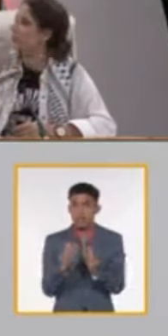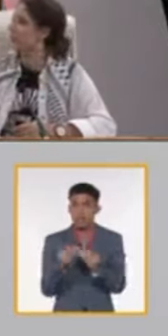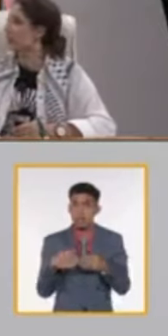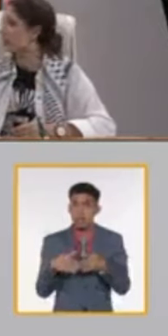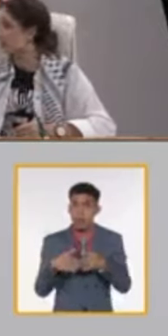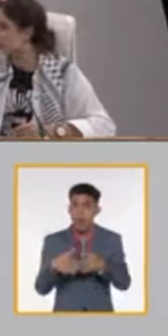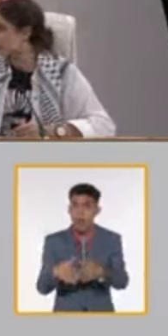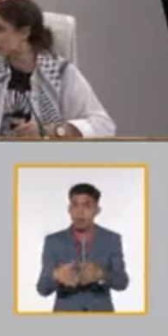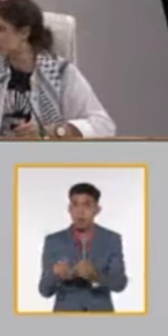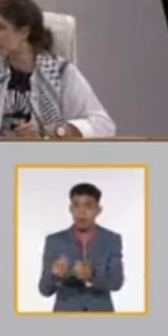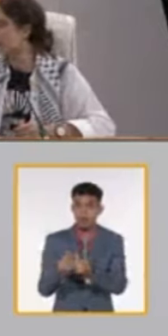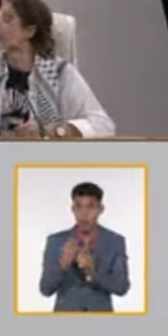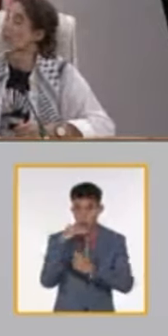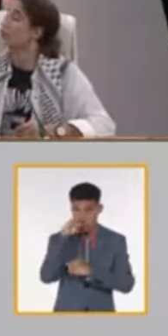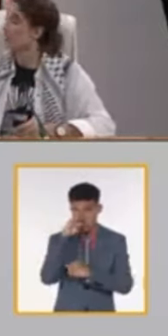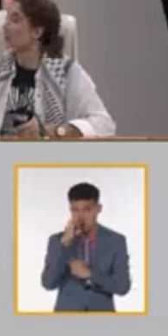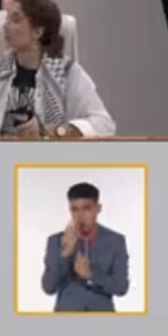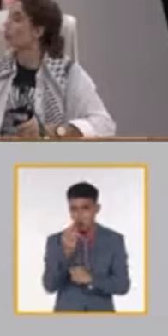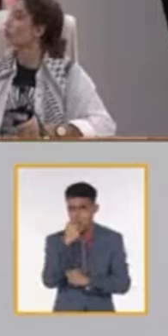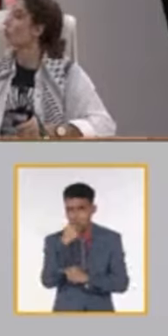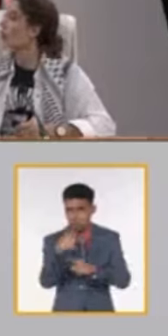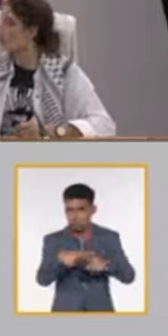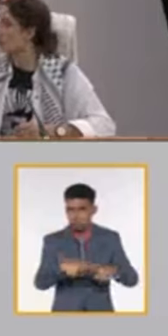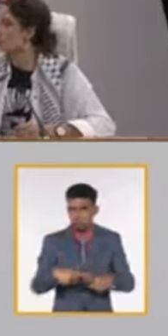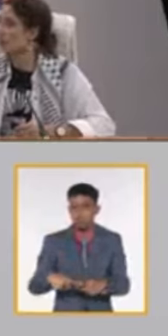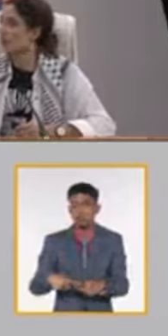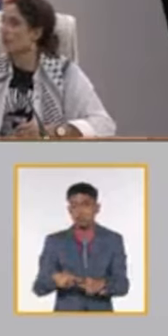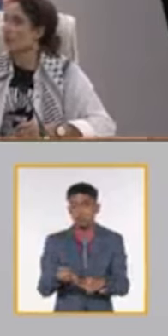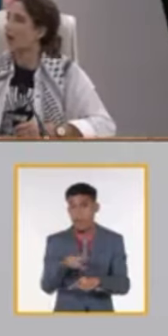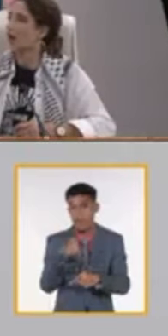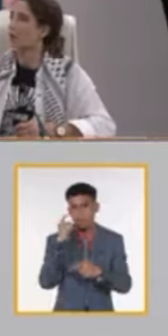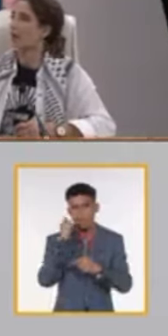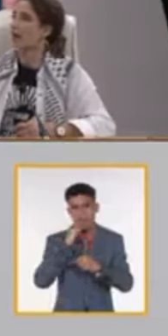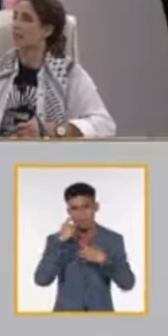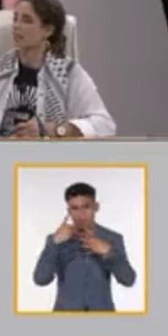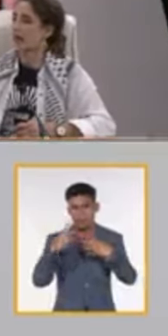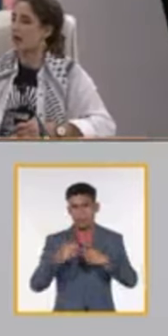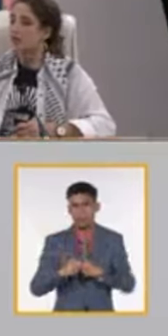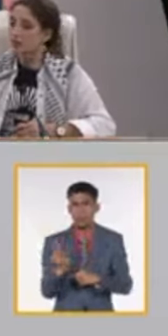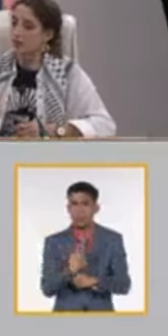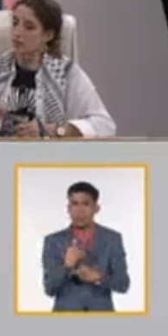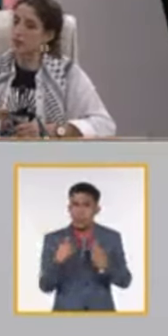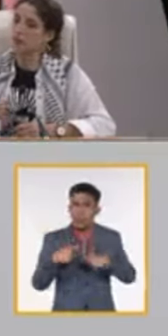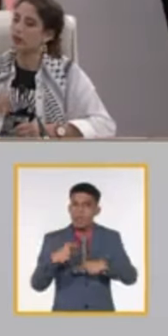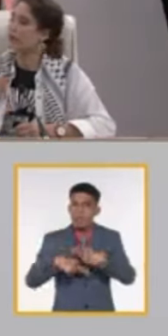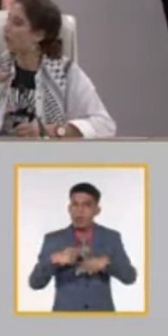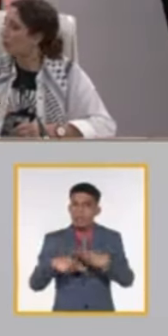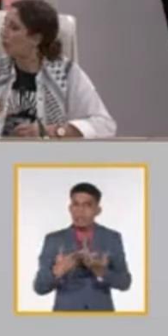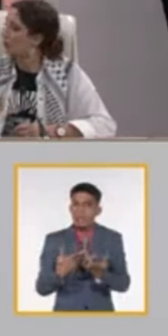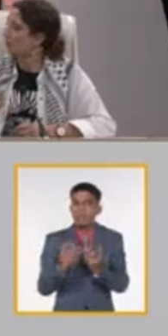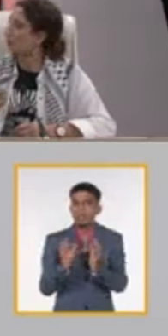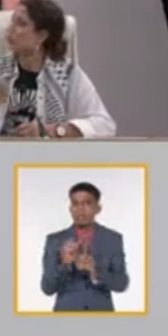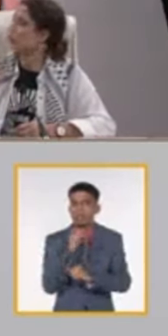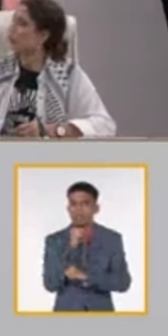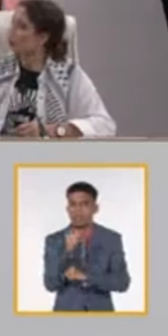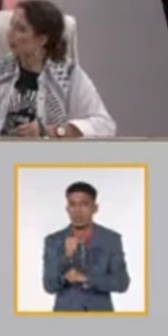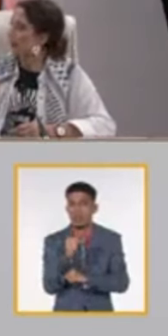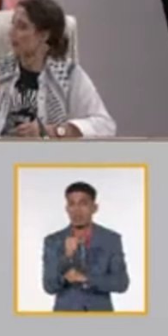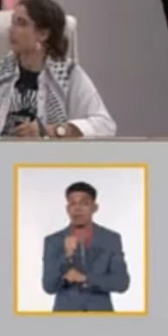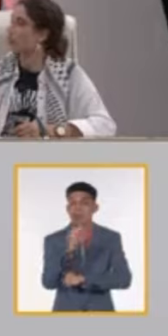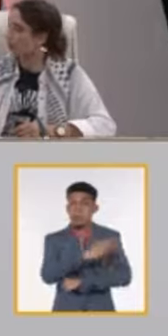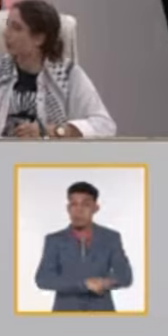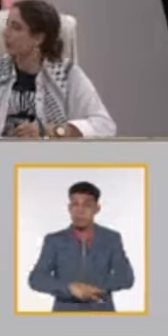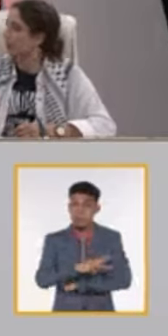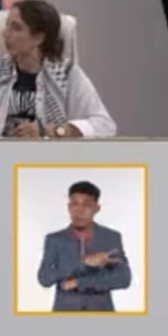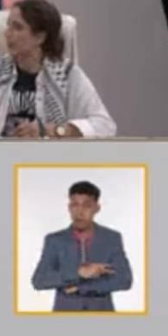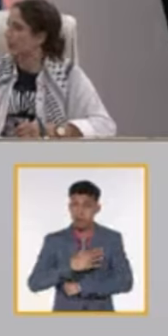lograr o de saber que lo que tenemos que hacer es denunciar cómo nuestro país está conectado